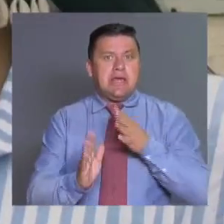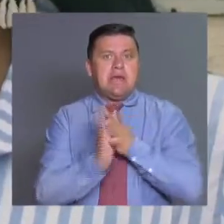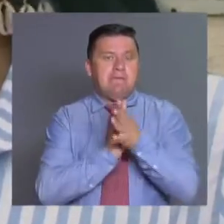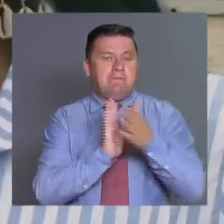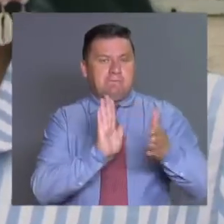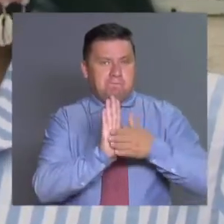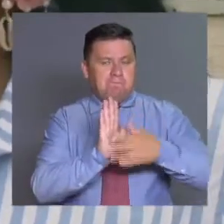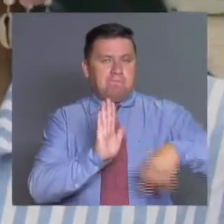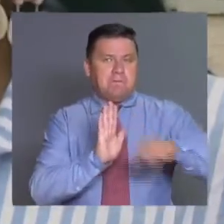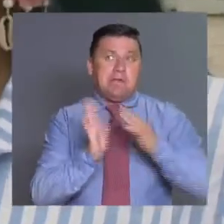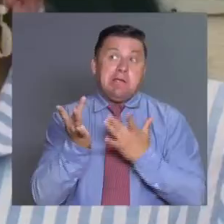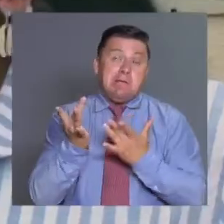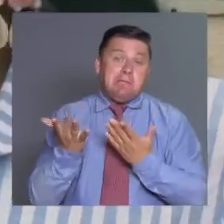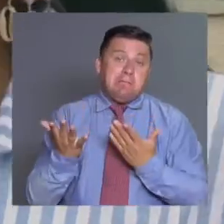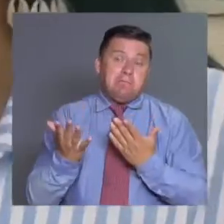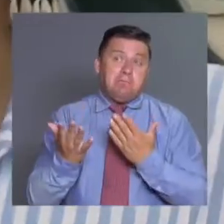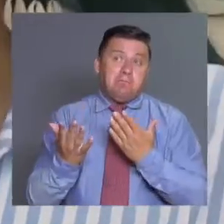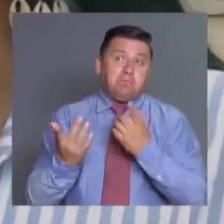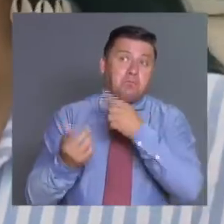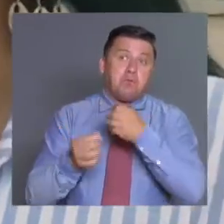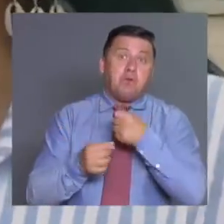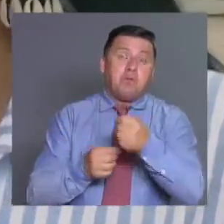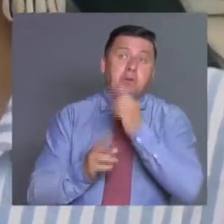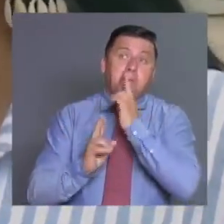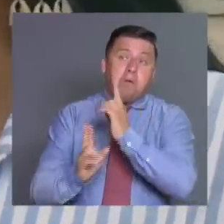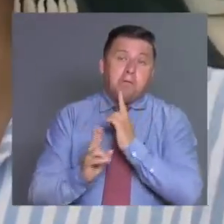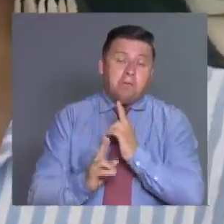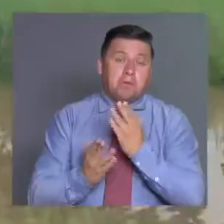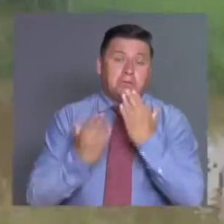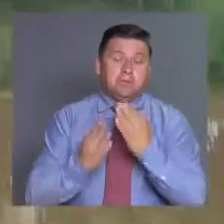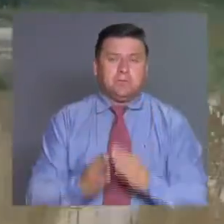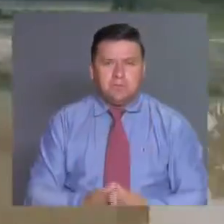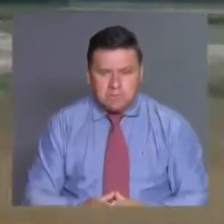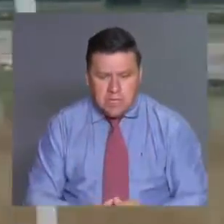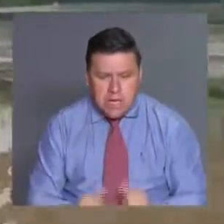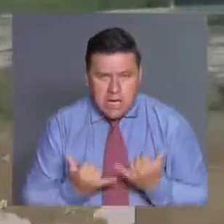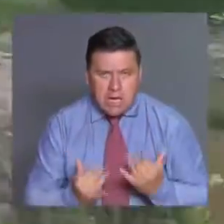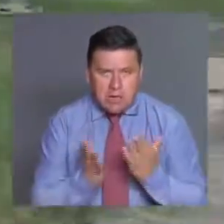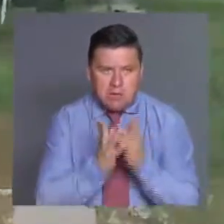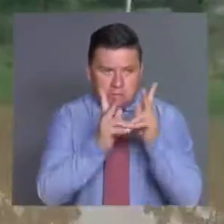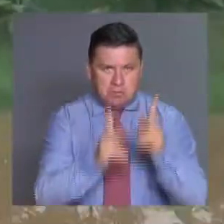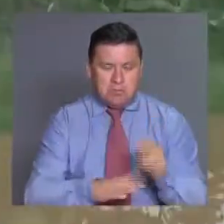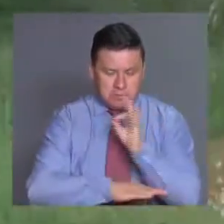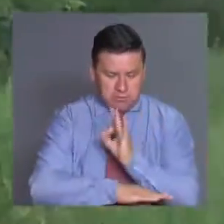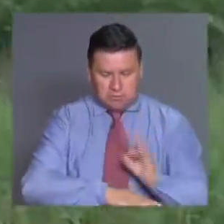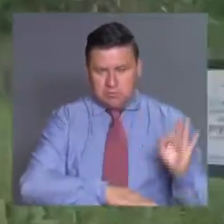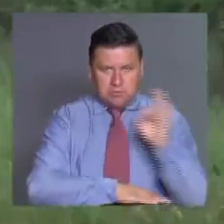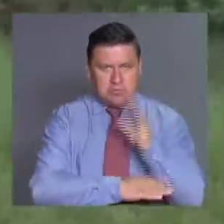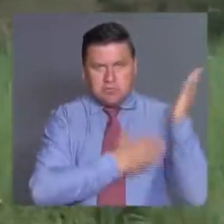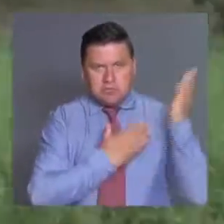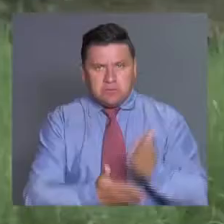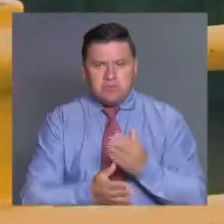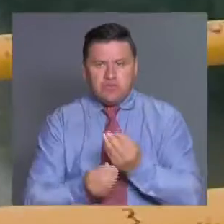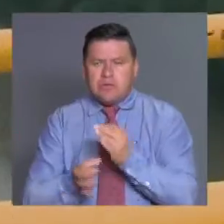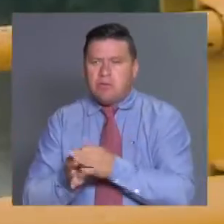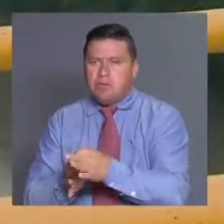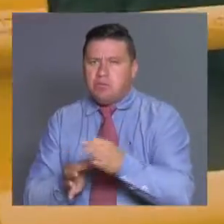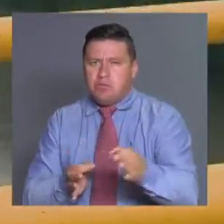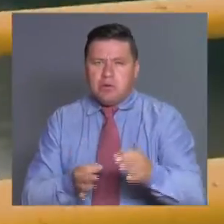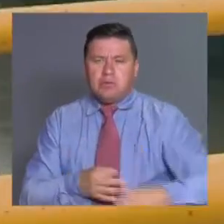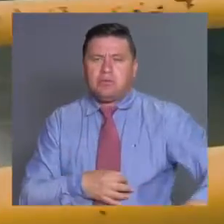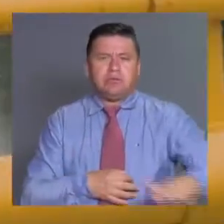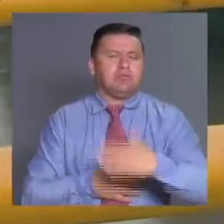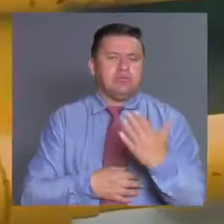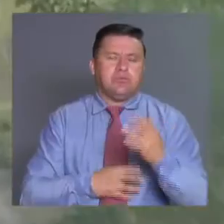información y estamos en espera de que nos den una pronta respuesta favorable en la actualidad los estudiantes del setup vienen de varios municipios aledaños